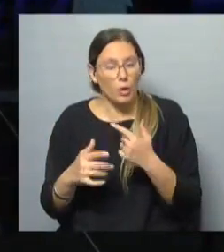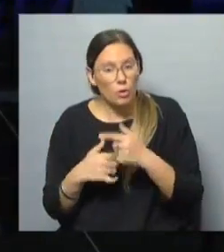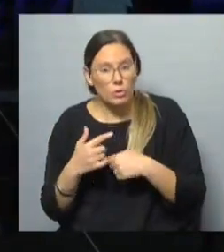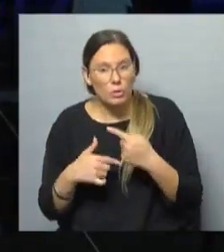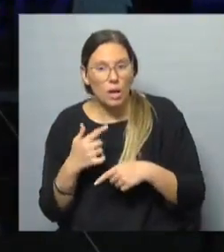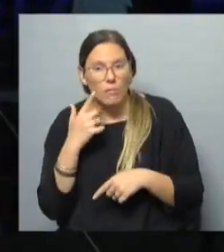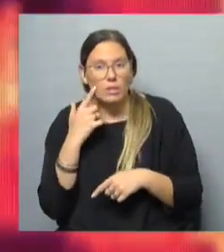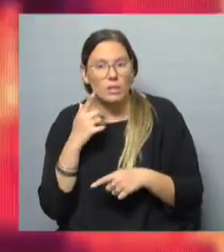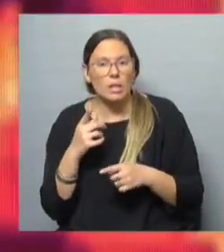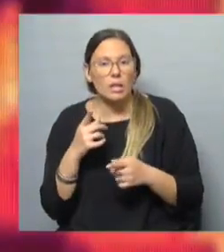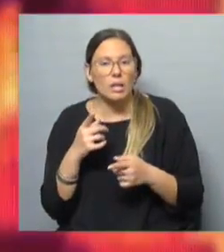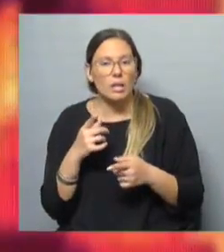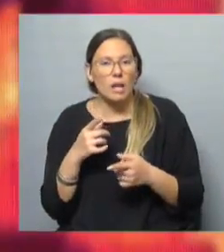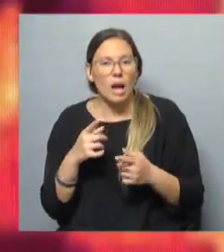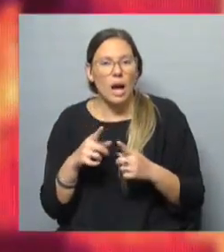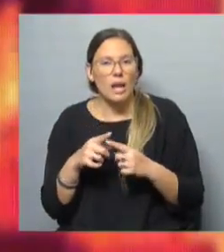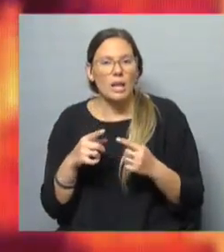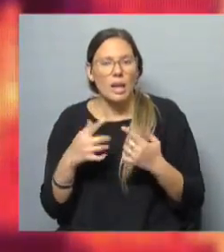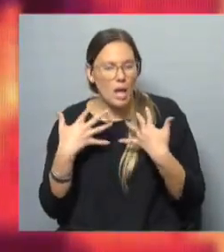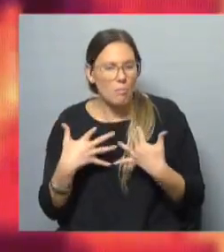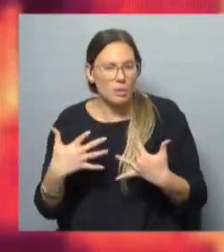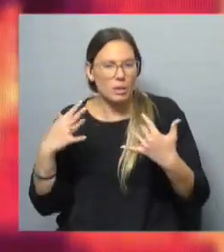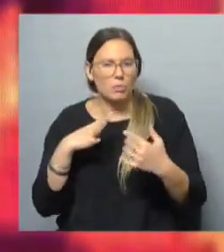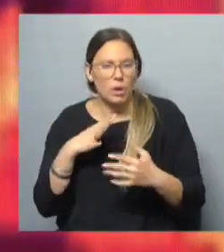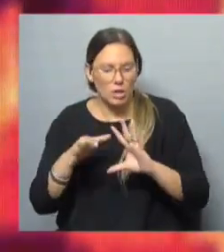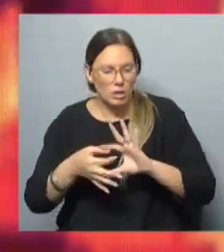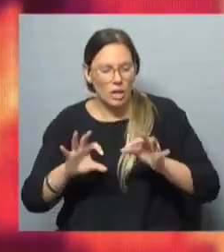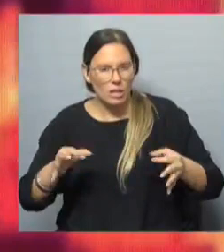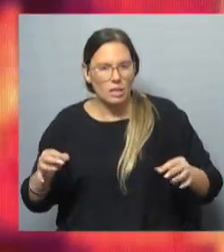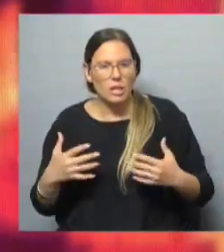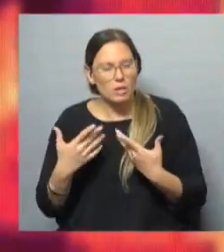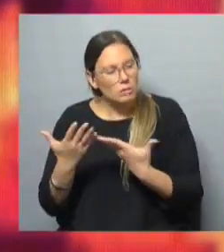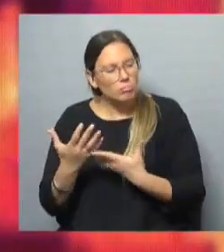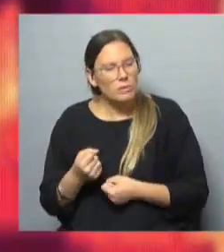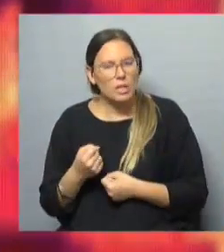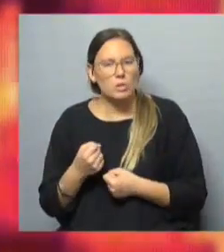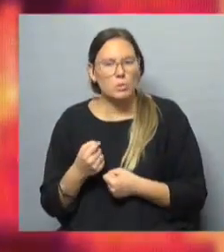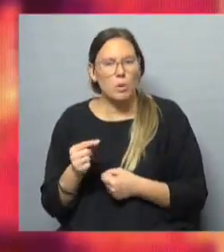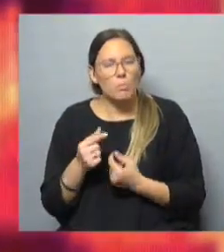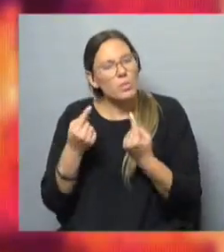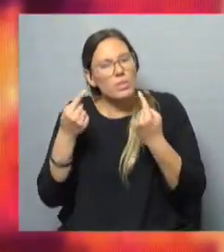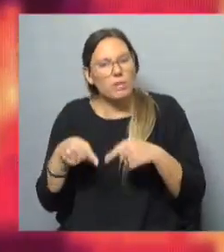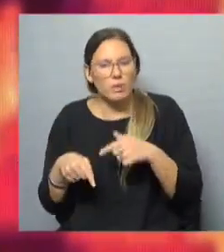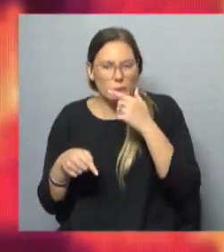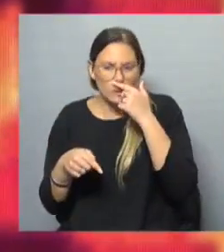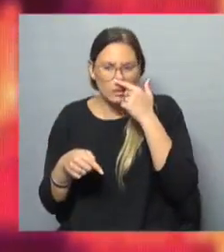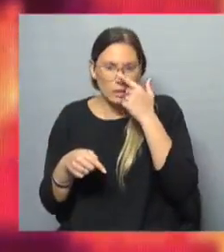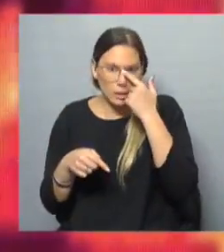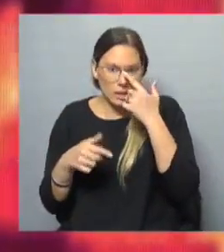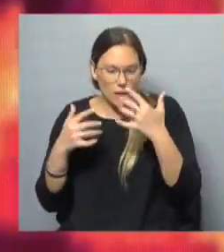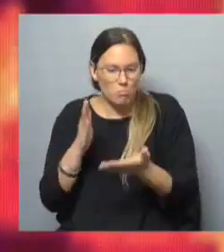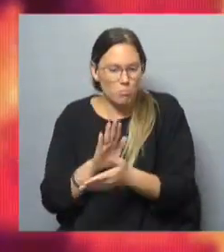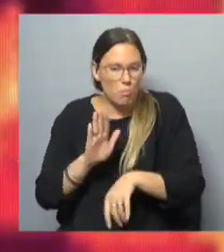que subyace, digamos, a todo el espectáculo. Entonces, a nosotros eso nos da como algo diferente en la